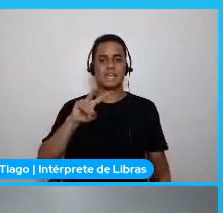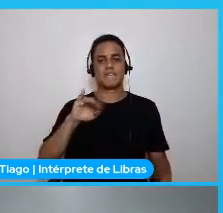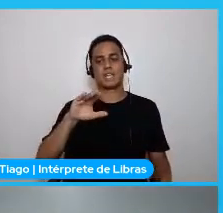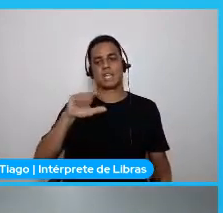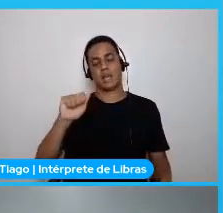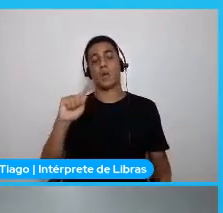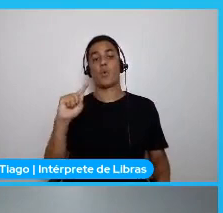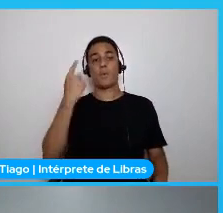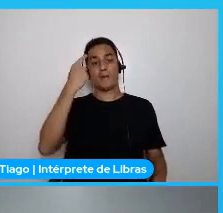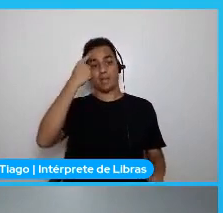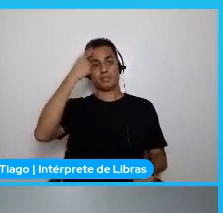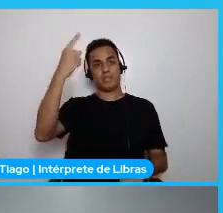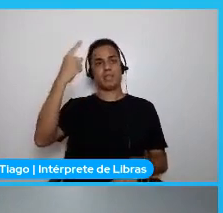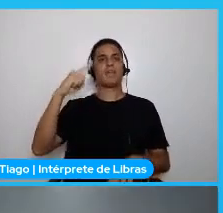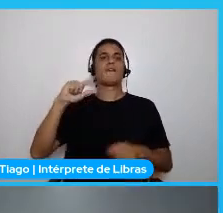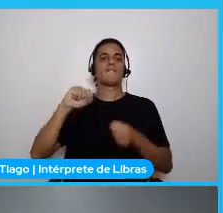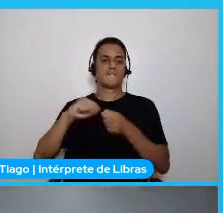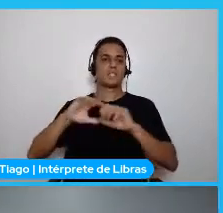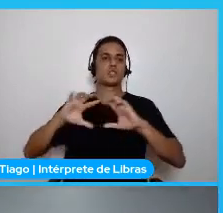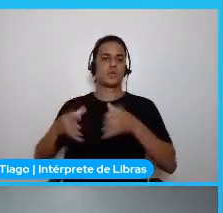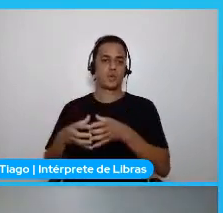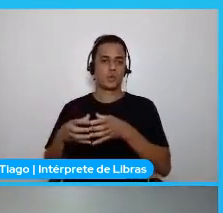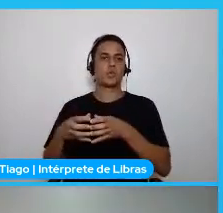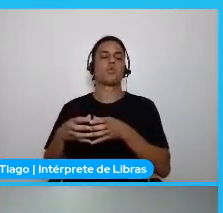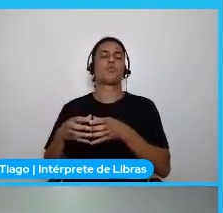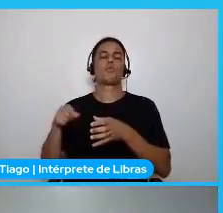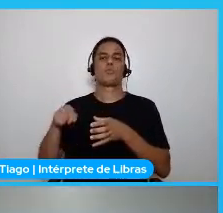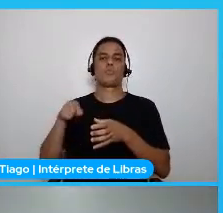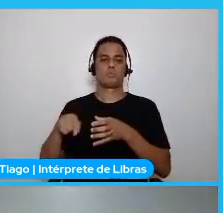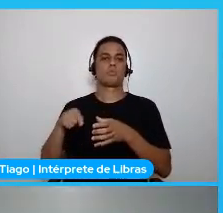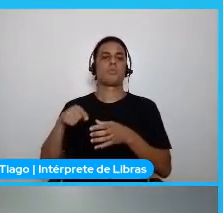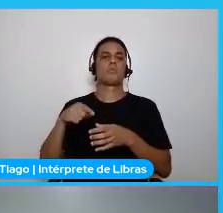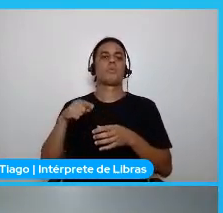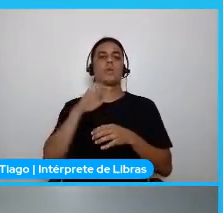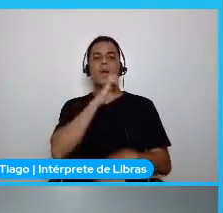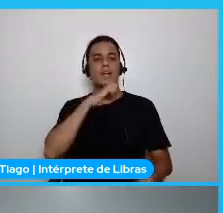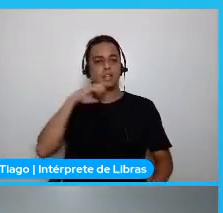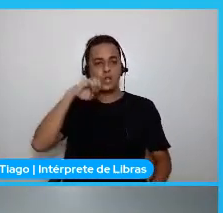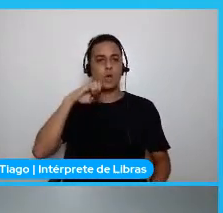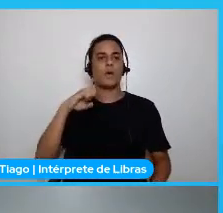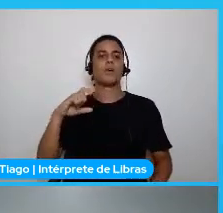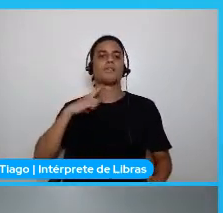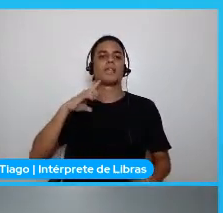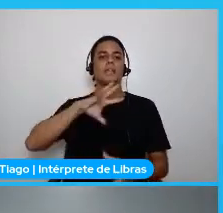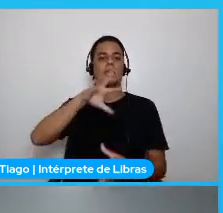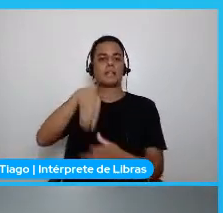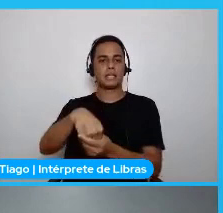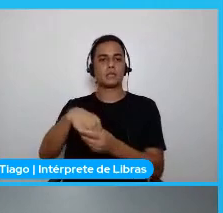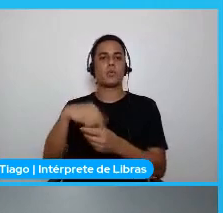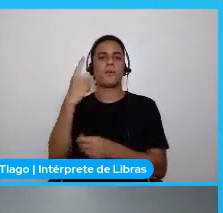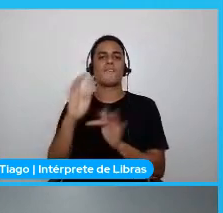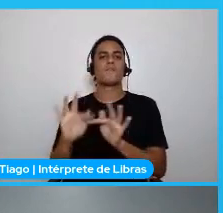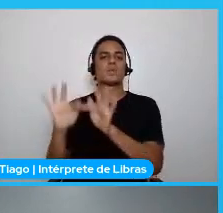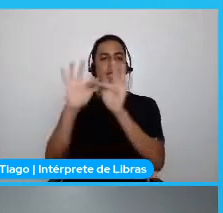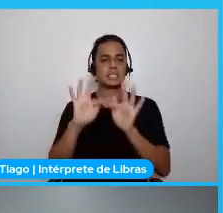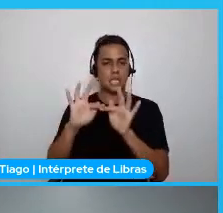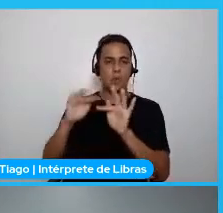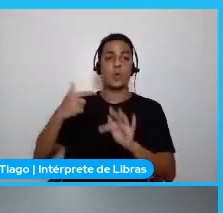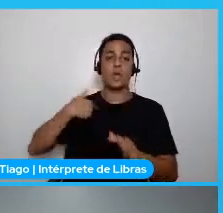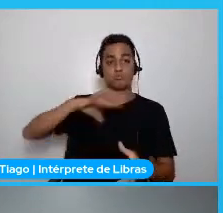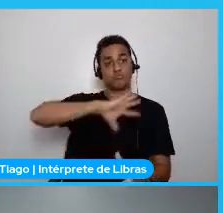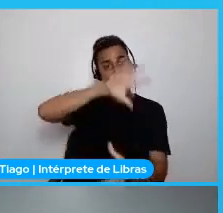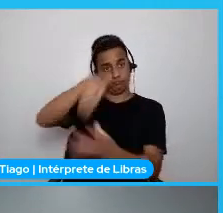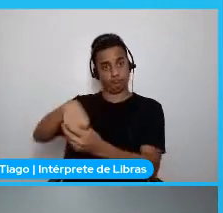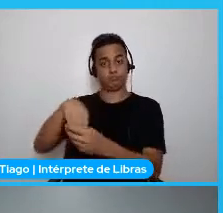por parte de una fundación que se llama Fundapi, de la cual soy parte. Entonces, ¿por qué es importante los